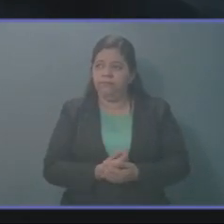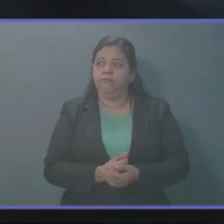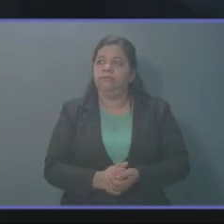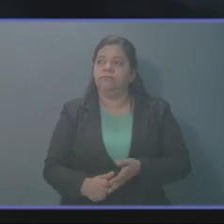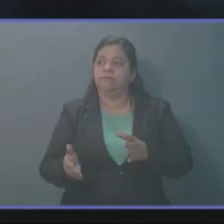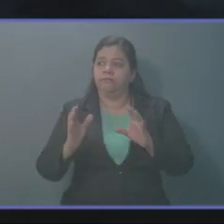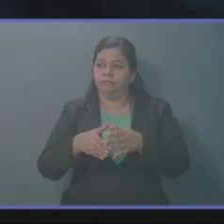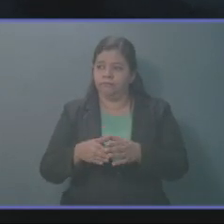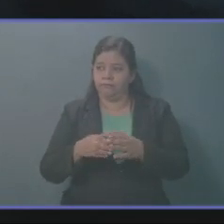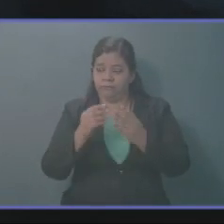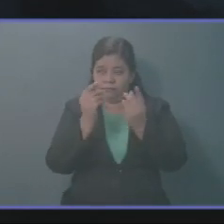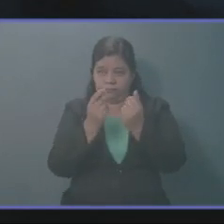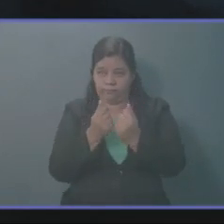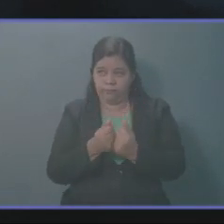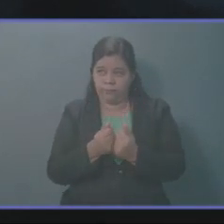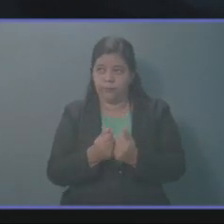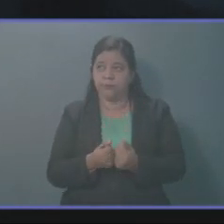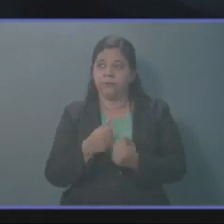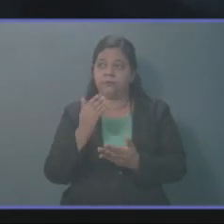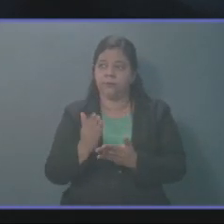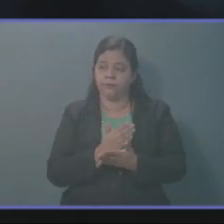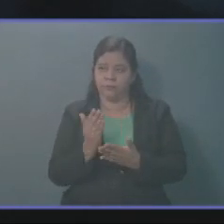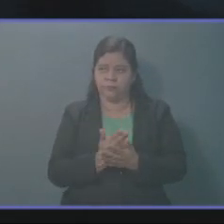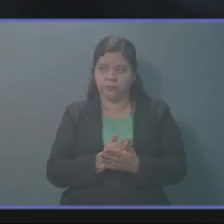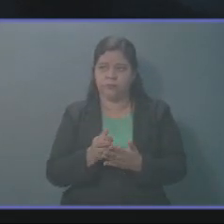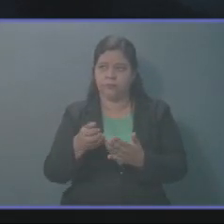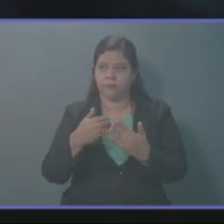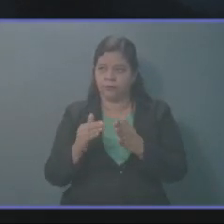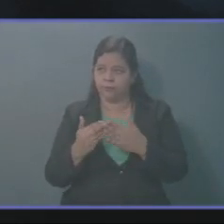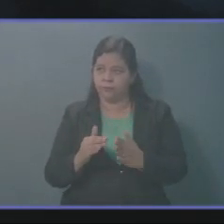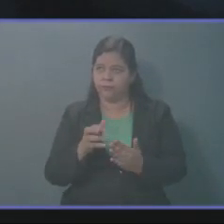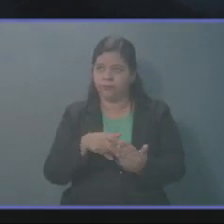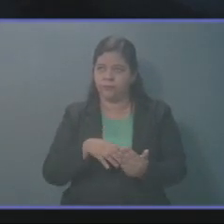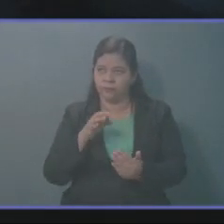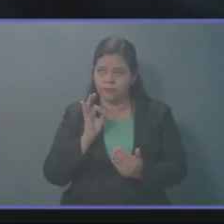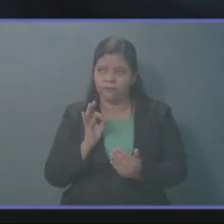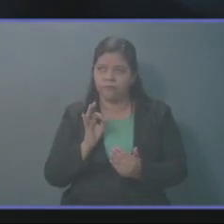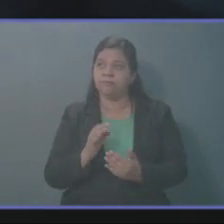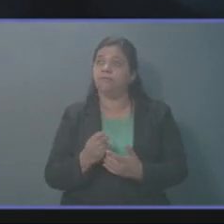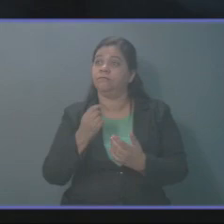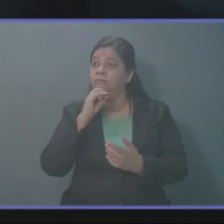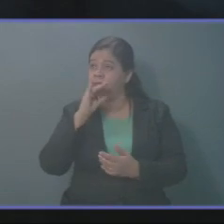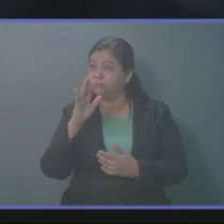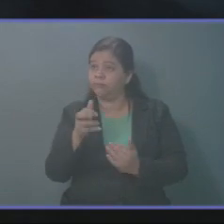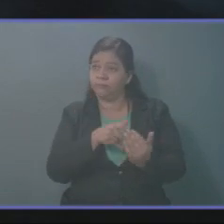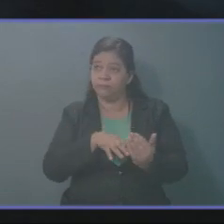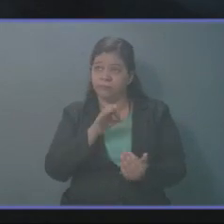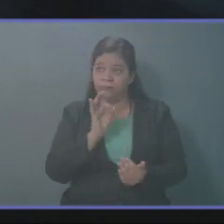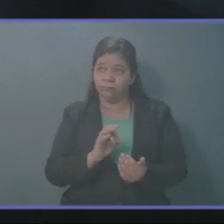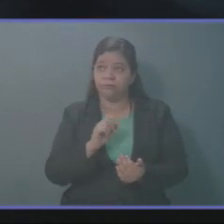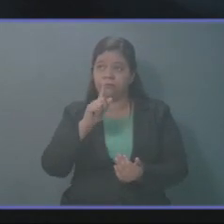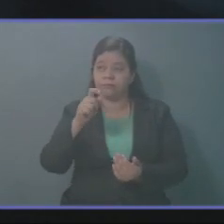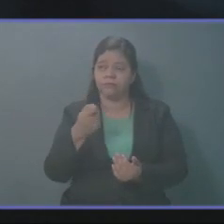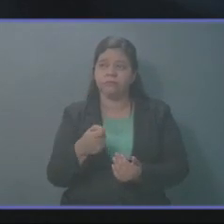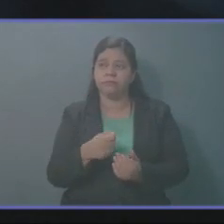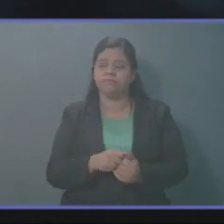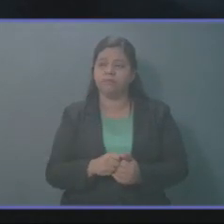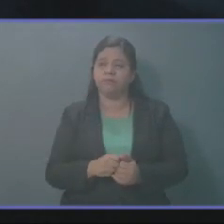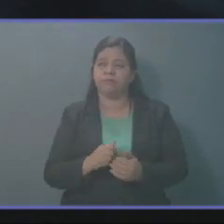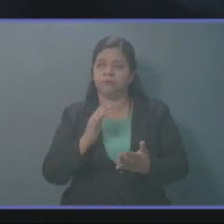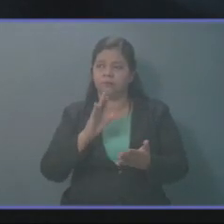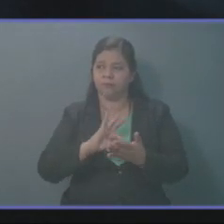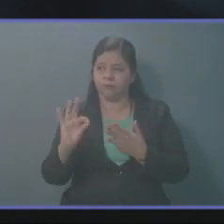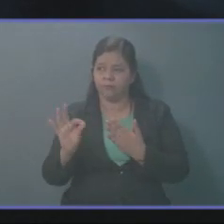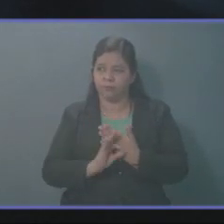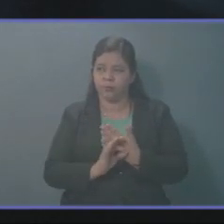Comisión de Hacienda, tienen estudios expedientes. En lo medular referente al expediente 1070 para el financiamiento del proyecto de